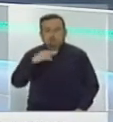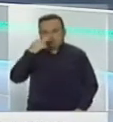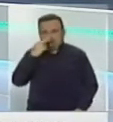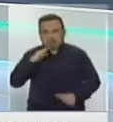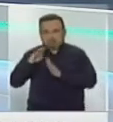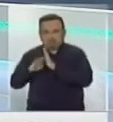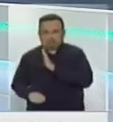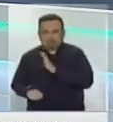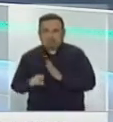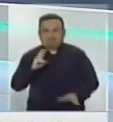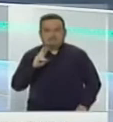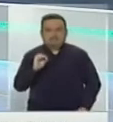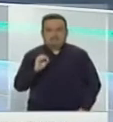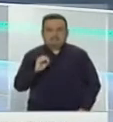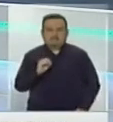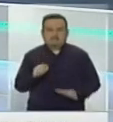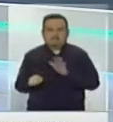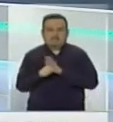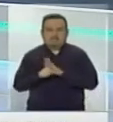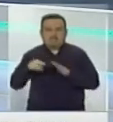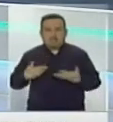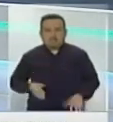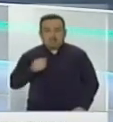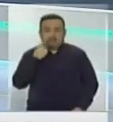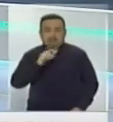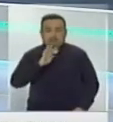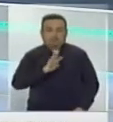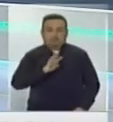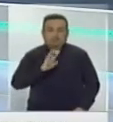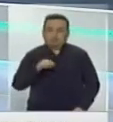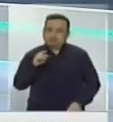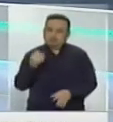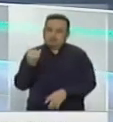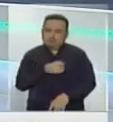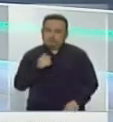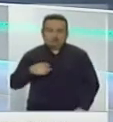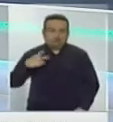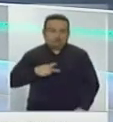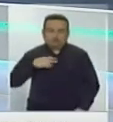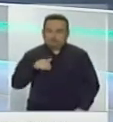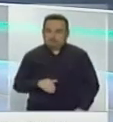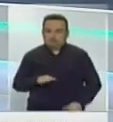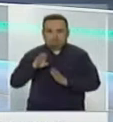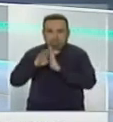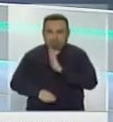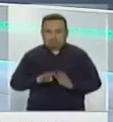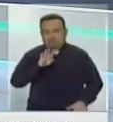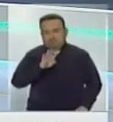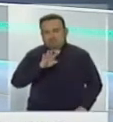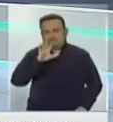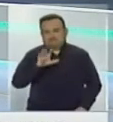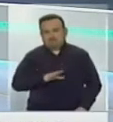marzo 20% de caída, y ahora en abril, este es el número, esta es la noticia del día de hoy. Las